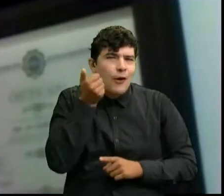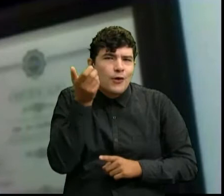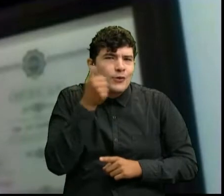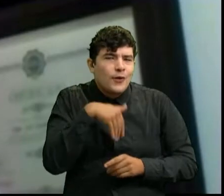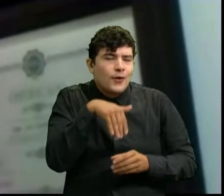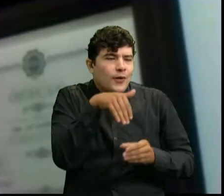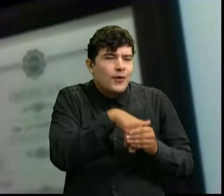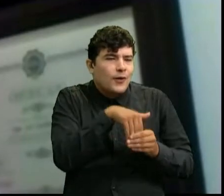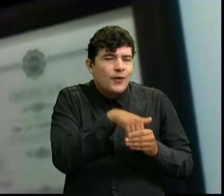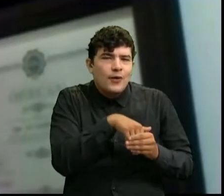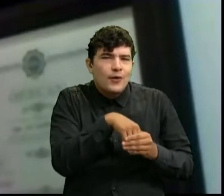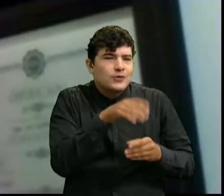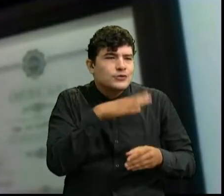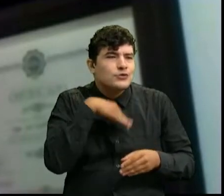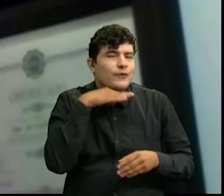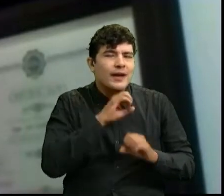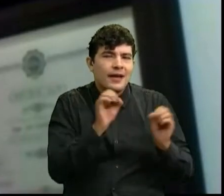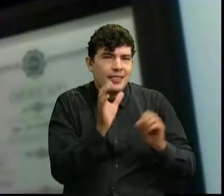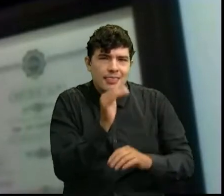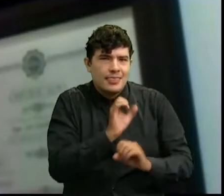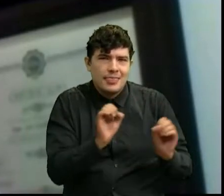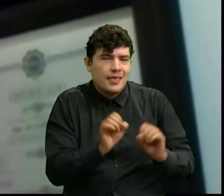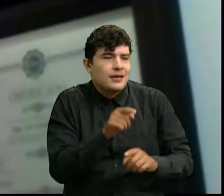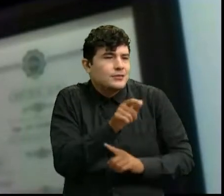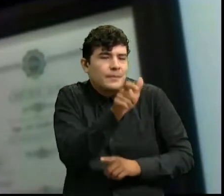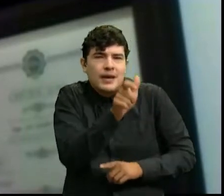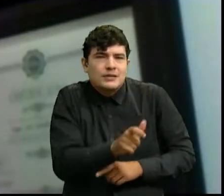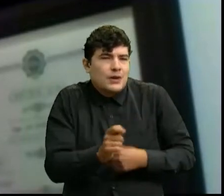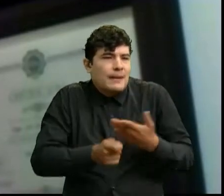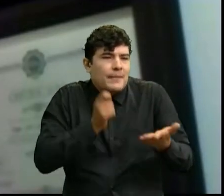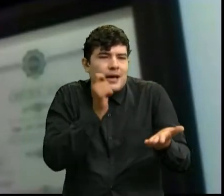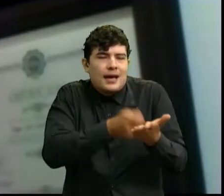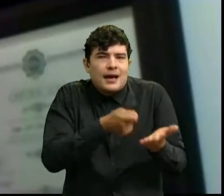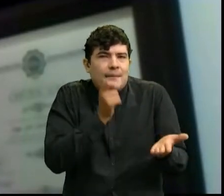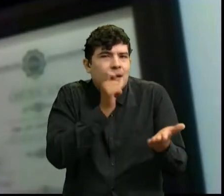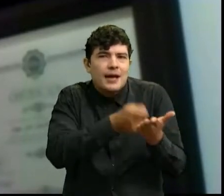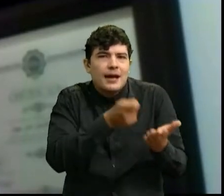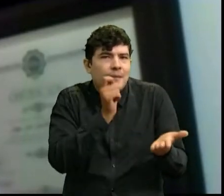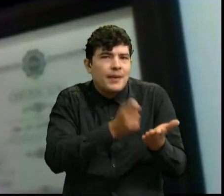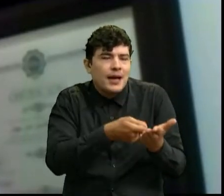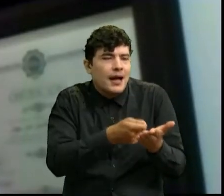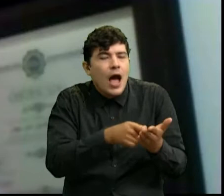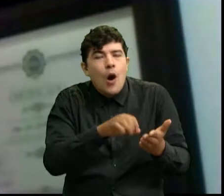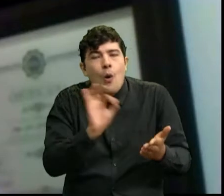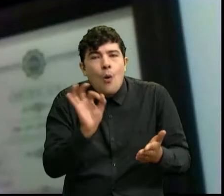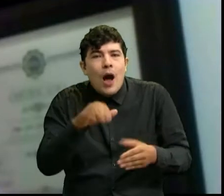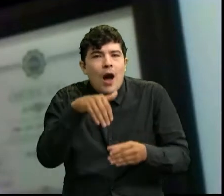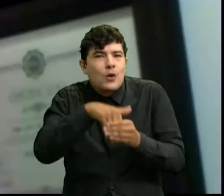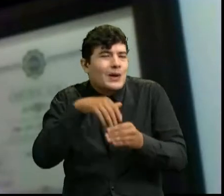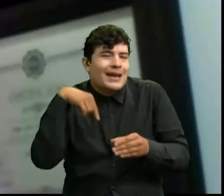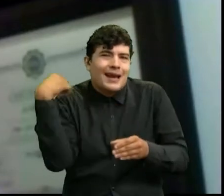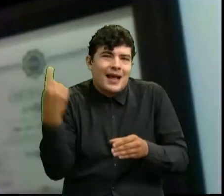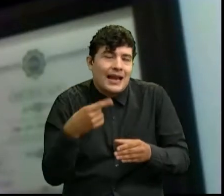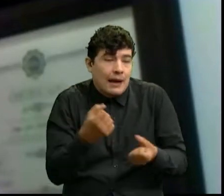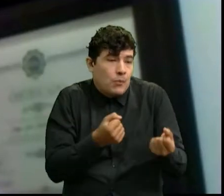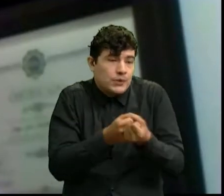sobra nada. Simplemente esta persona aportó más al sistema. Ahora, los